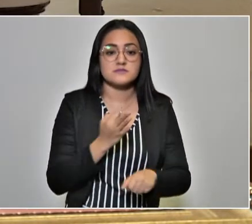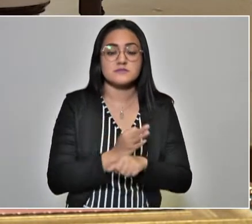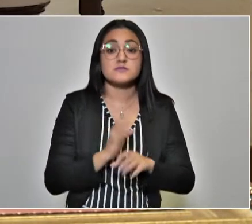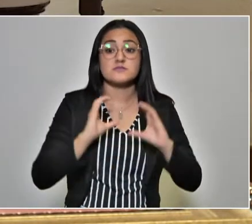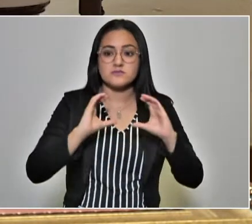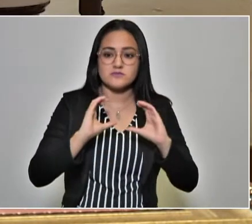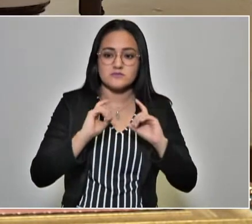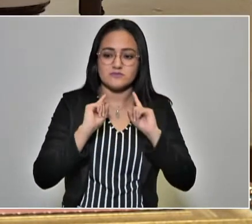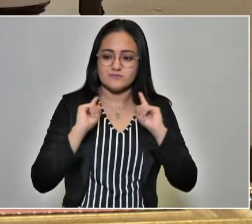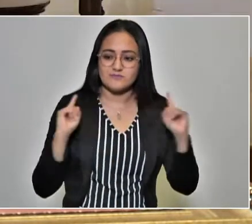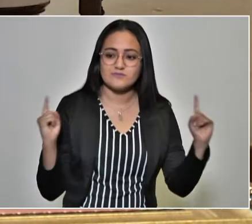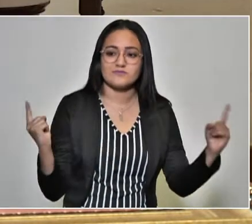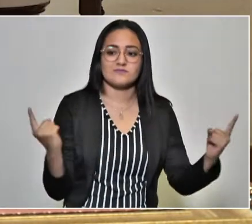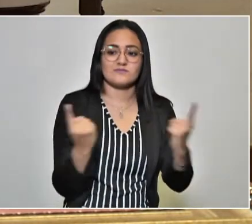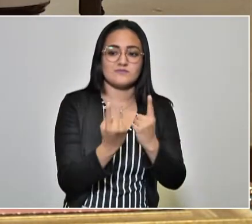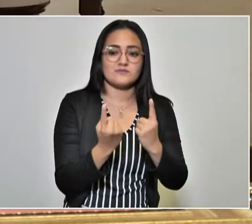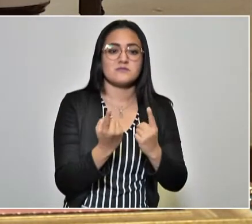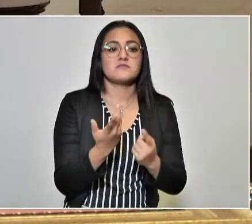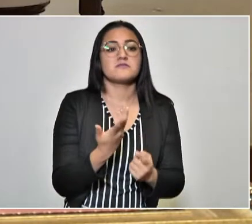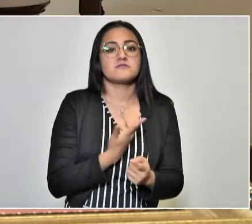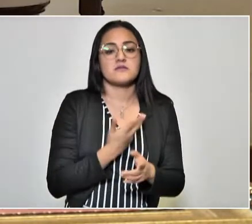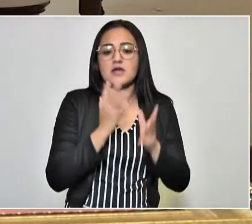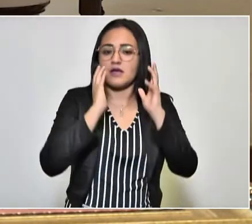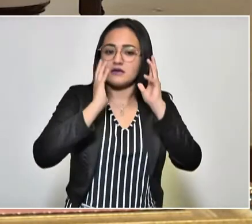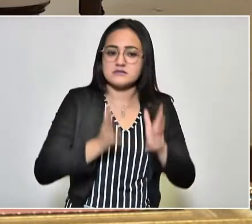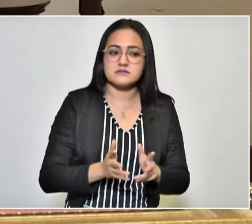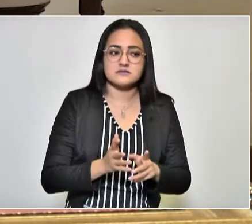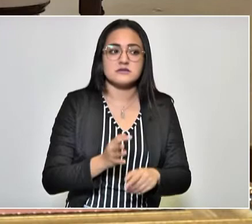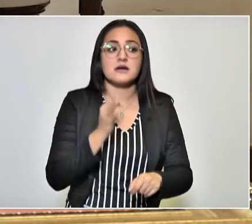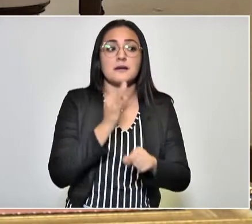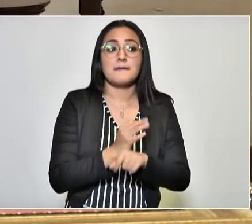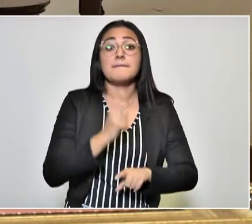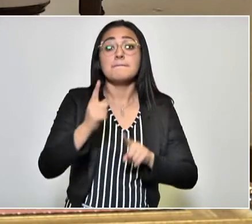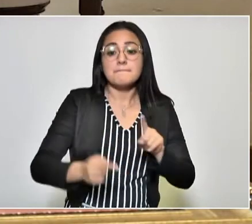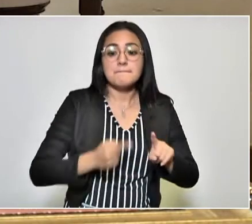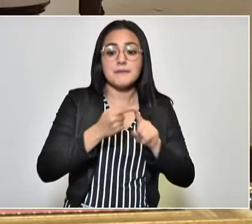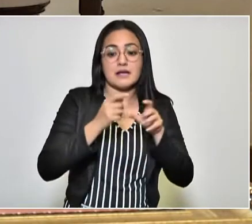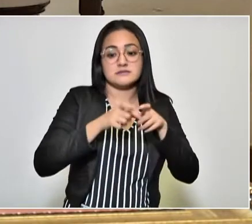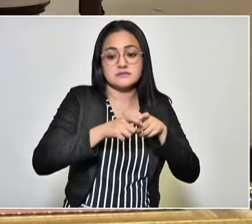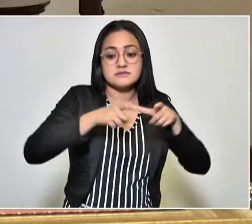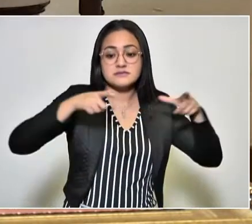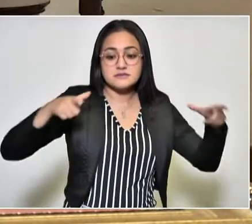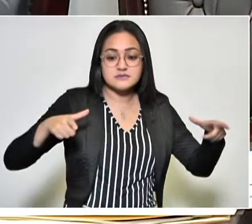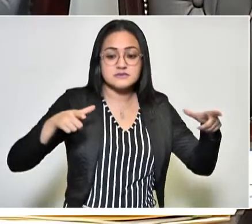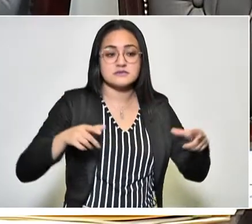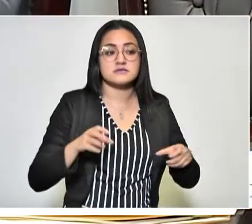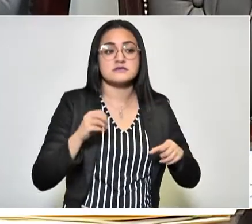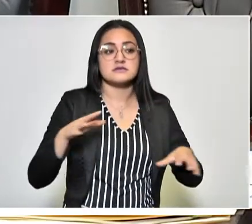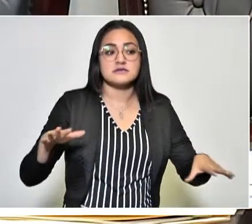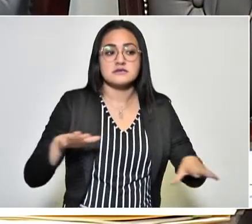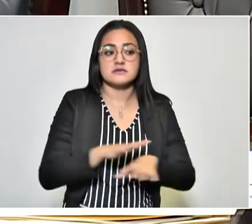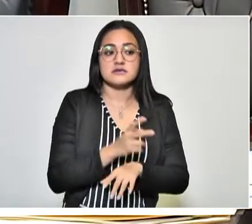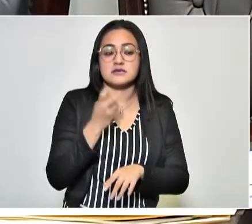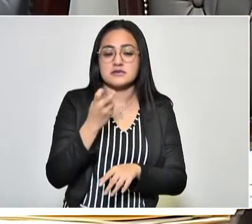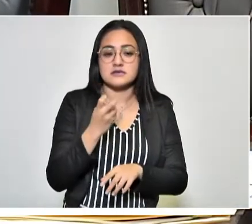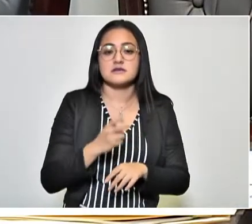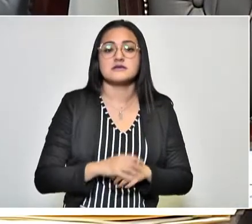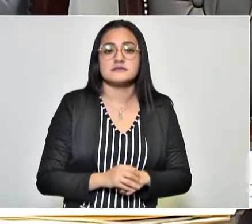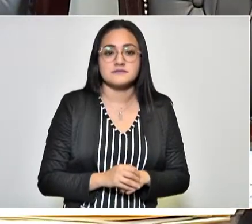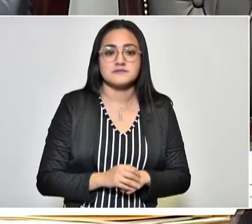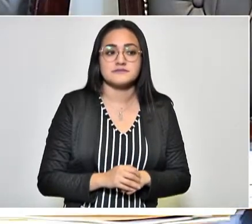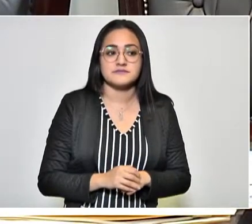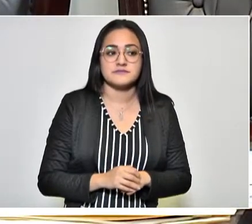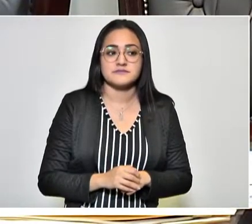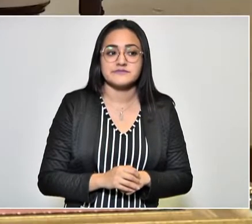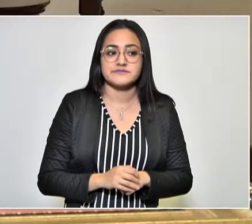protegida. Es Así muy es. Probable que tengamos que aumentarla. O reconfigurarla, de o alguna reconfigurarla.